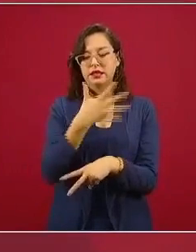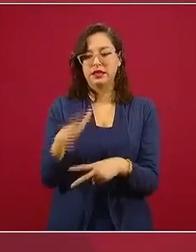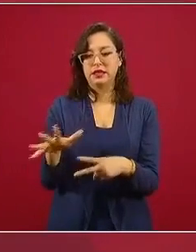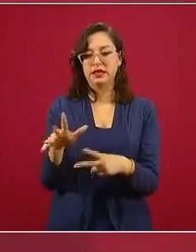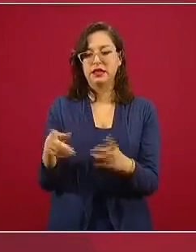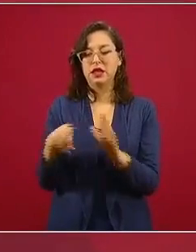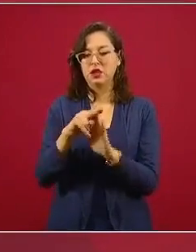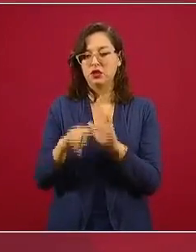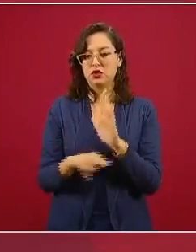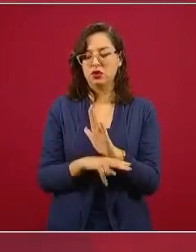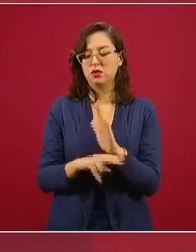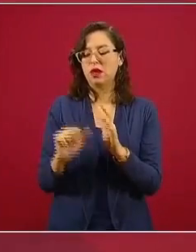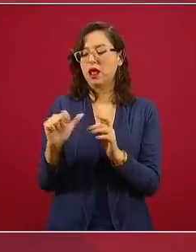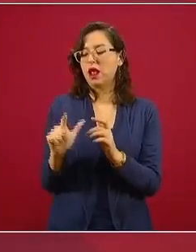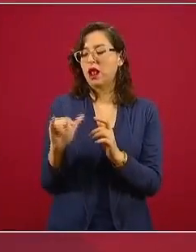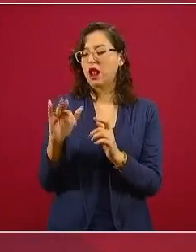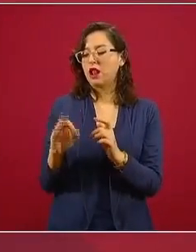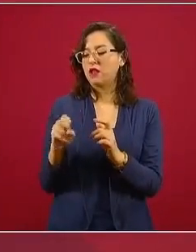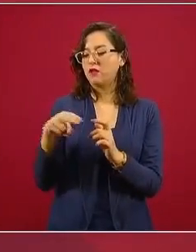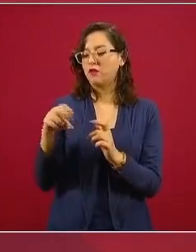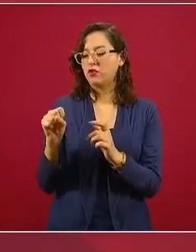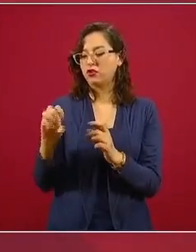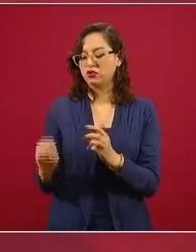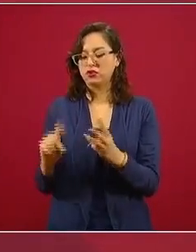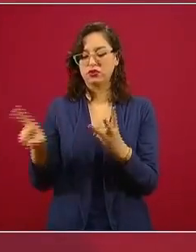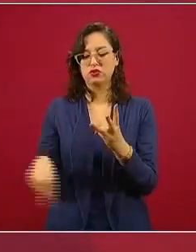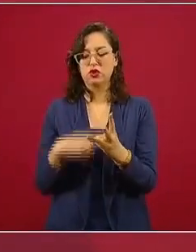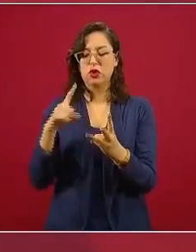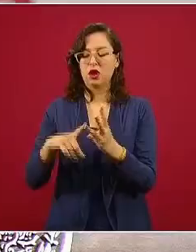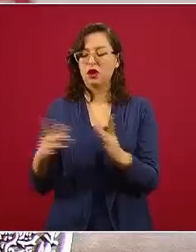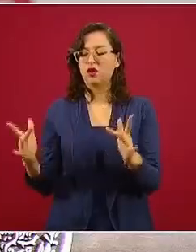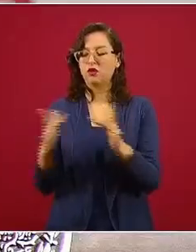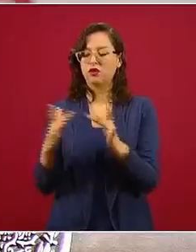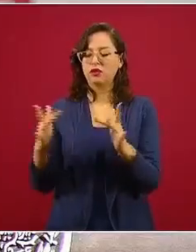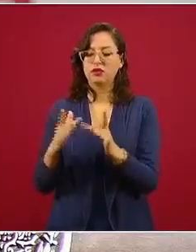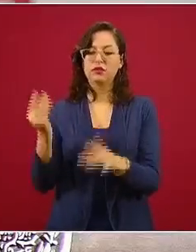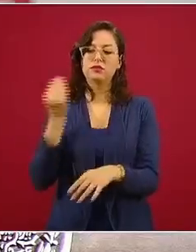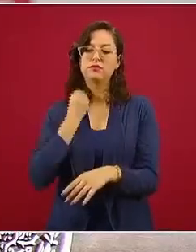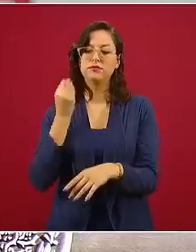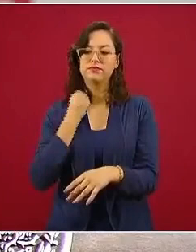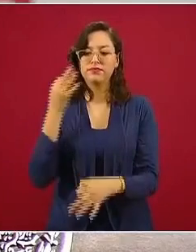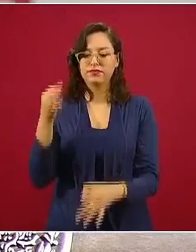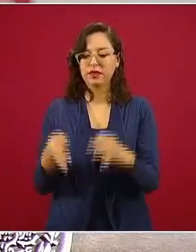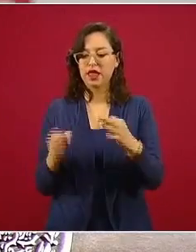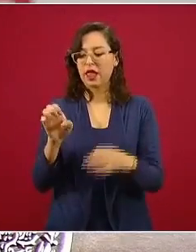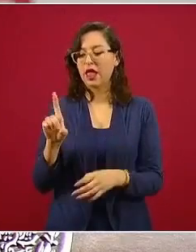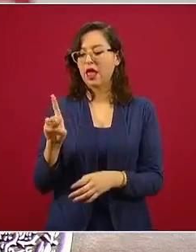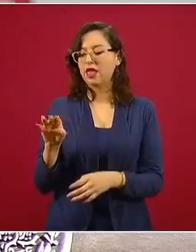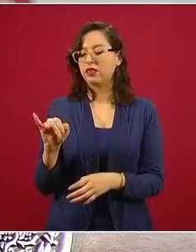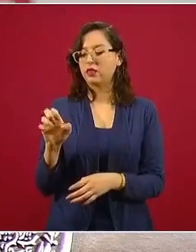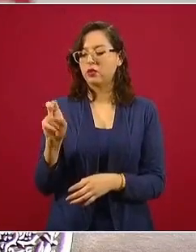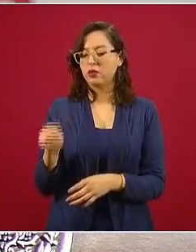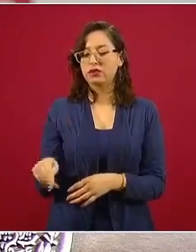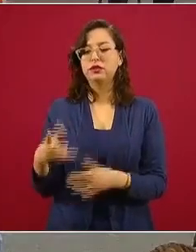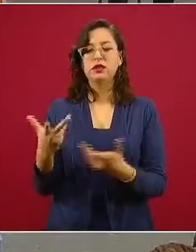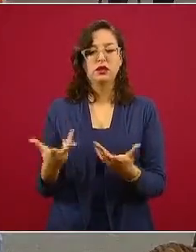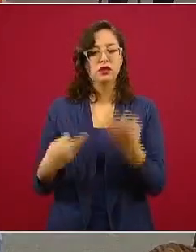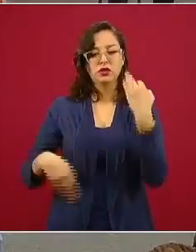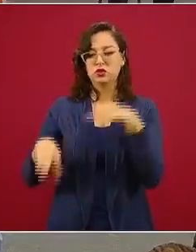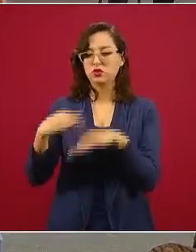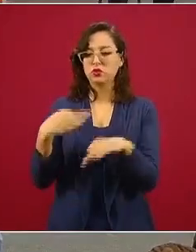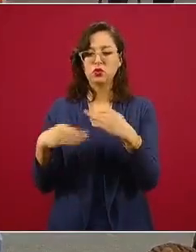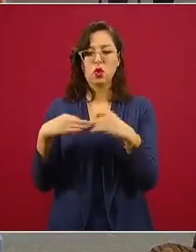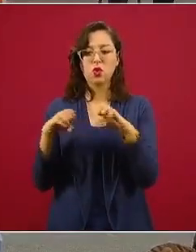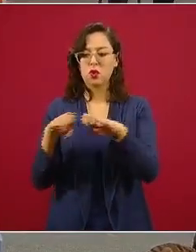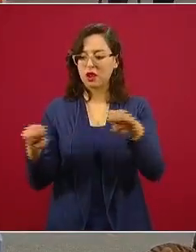normas, Alfonso Guati, el enlace jurídico, Edwin Ramírez, y todo el equipo